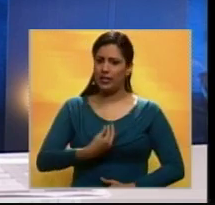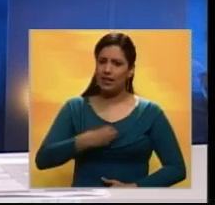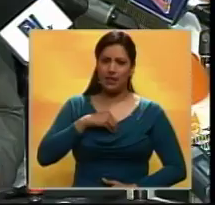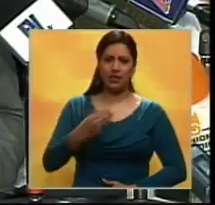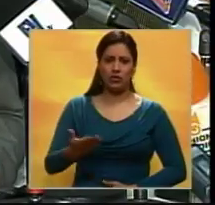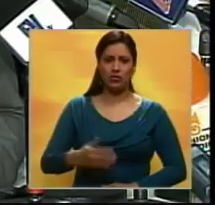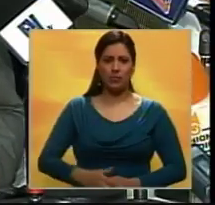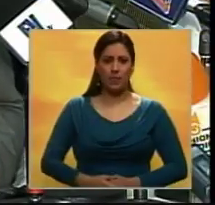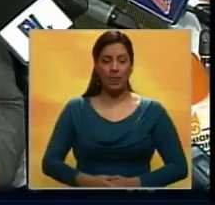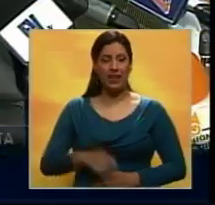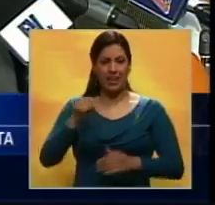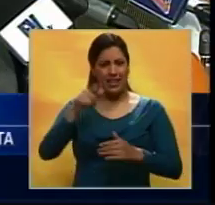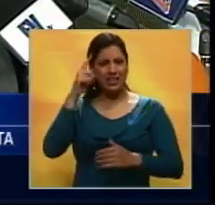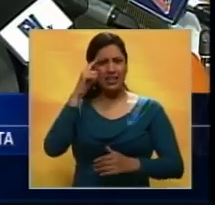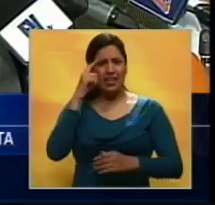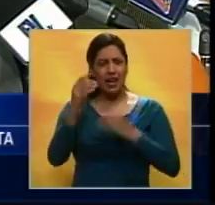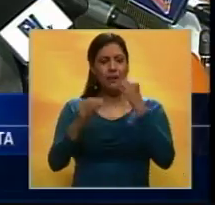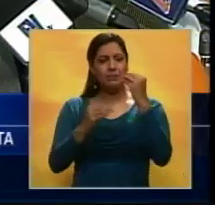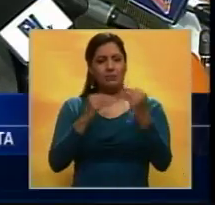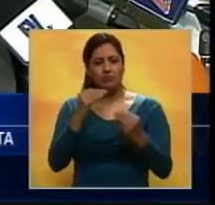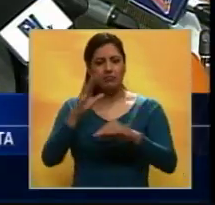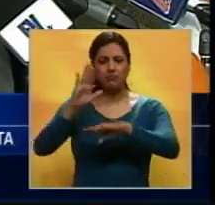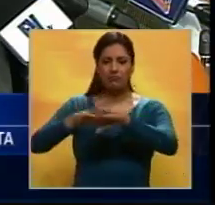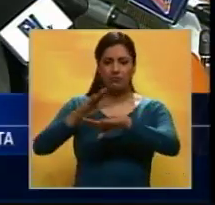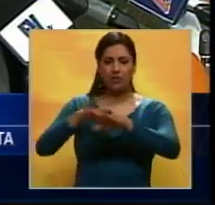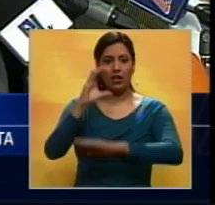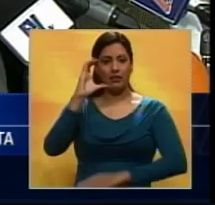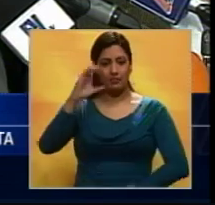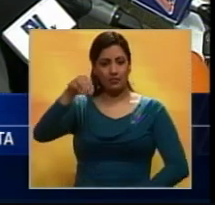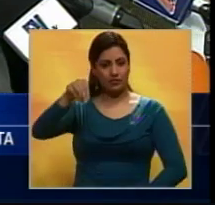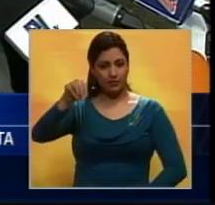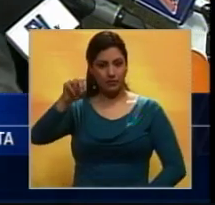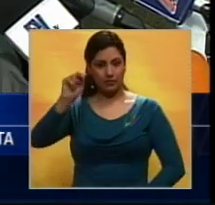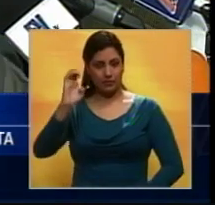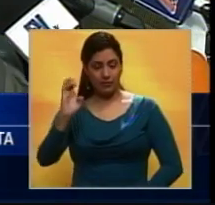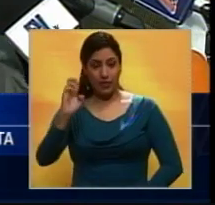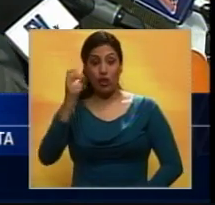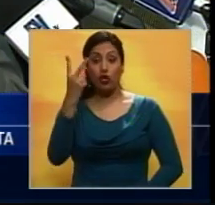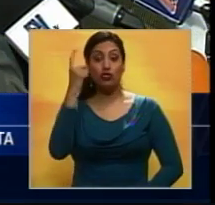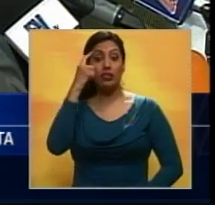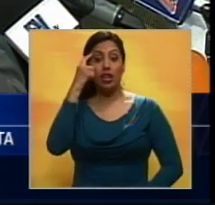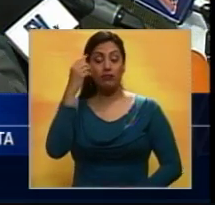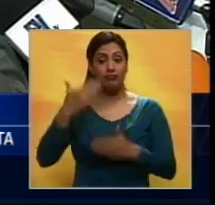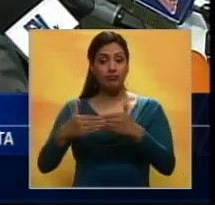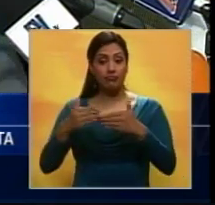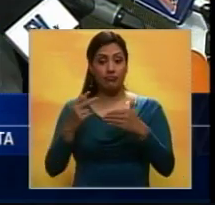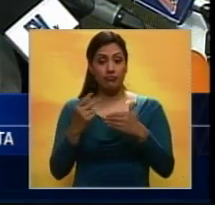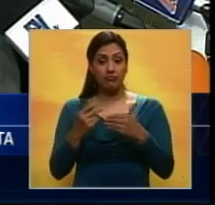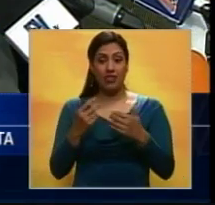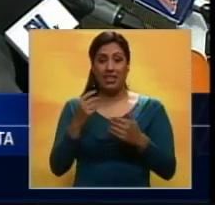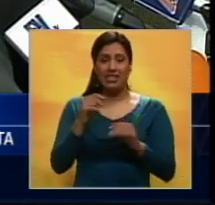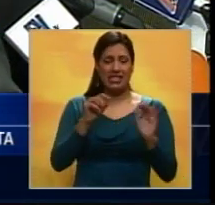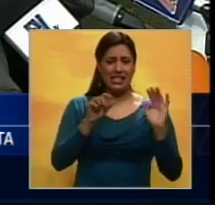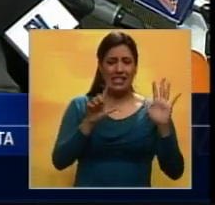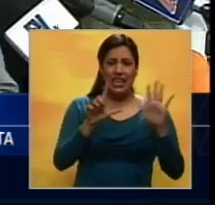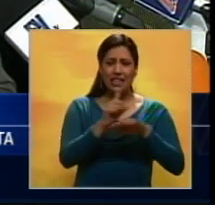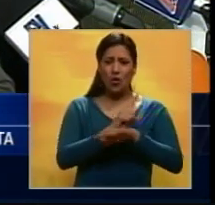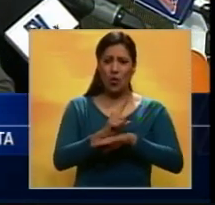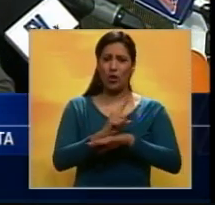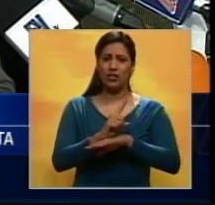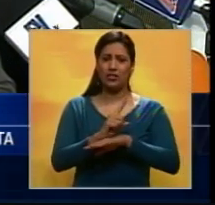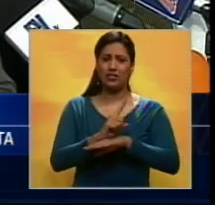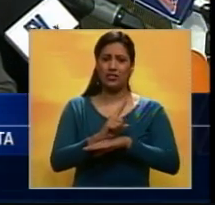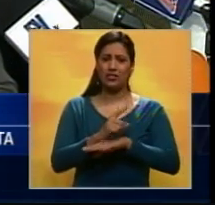políticas. Estas jornadas que ha anunciado el Consejo Nacional Electoral de 2 días, de 7 horas,